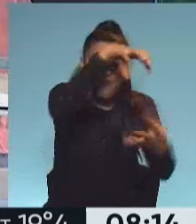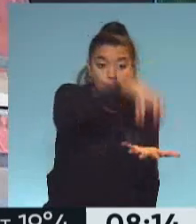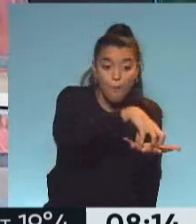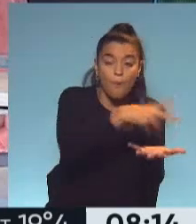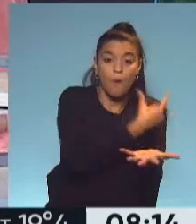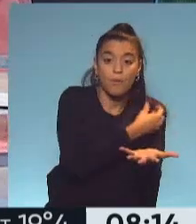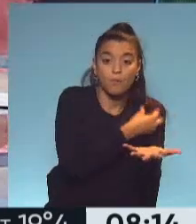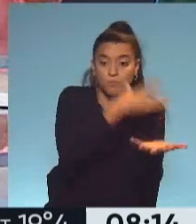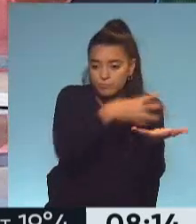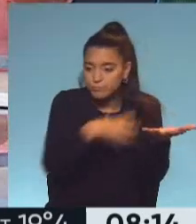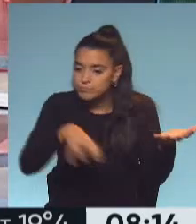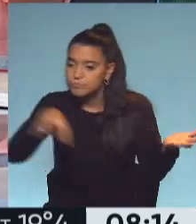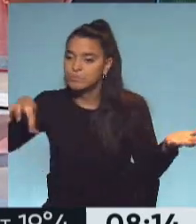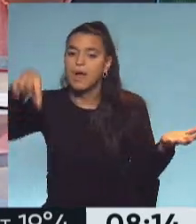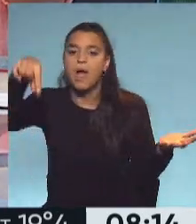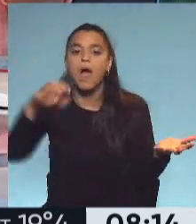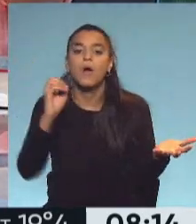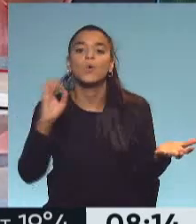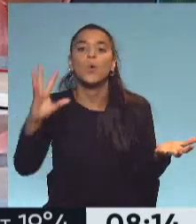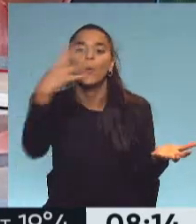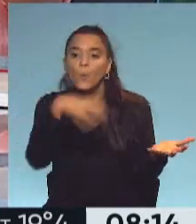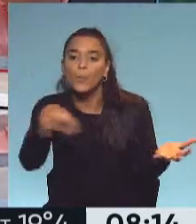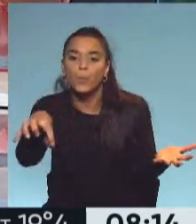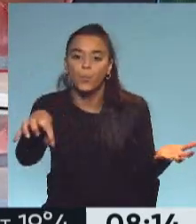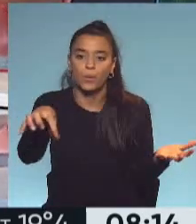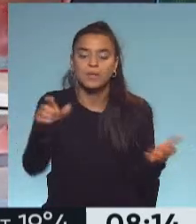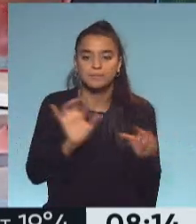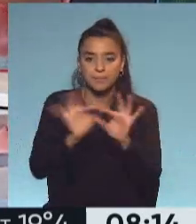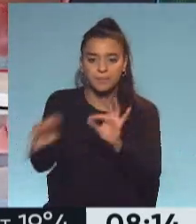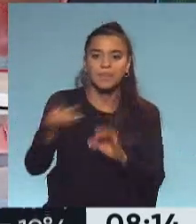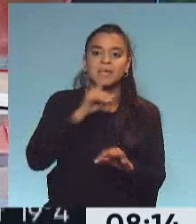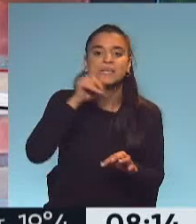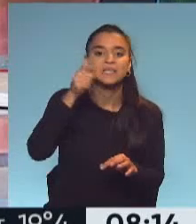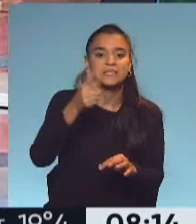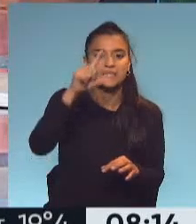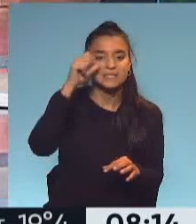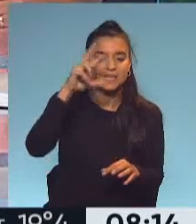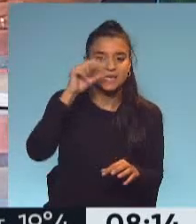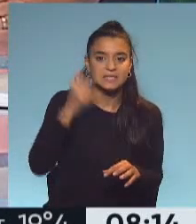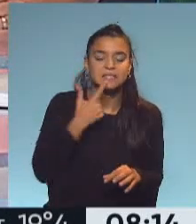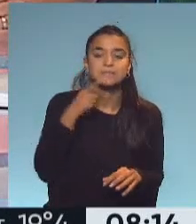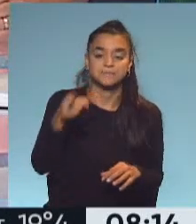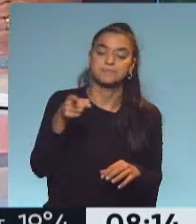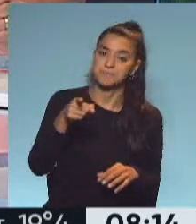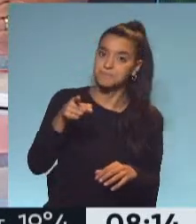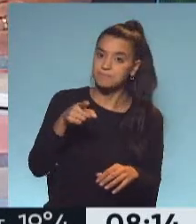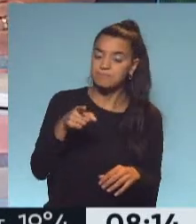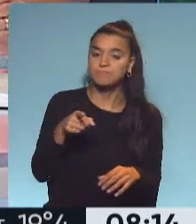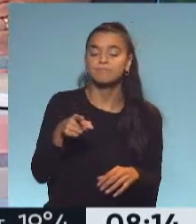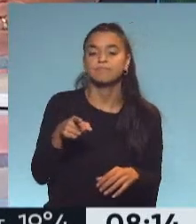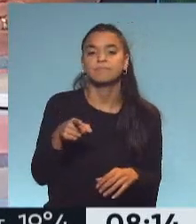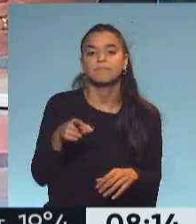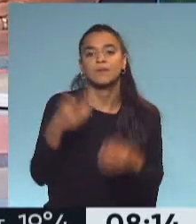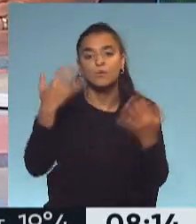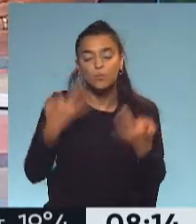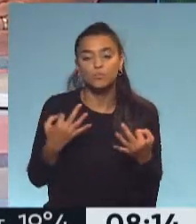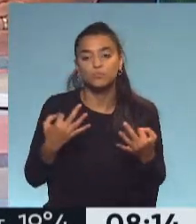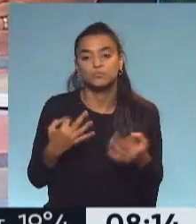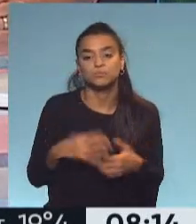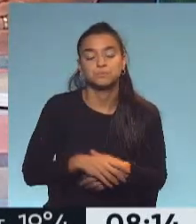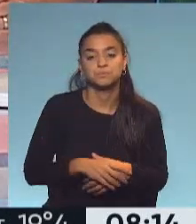el Evita Pueblo hacia un club de fútbol cercano, Talleres, si mal no De recuerdo, Remedios Escalada. señalaba recién, a propósito